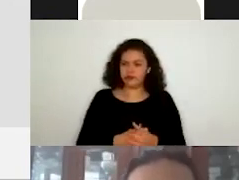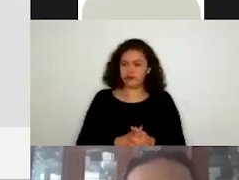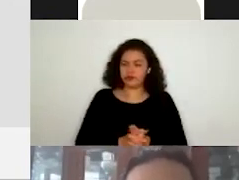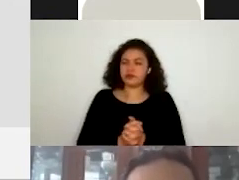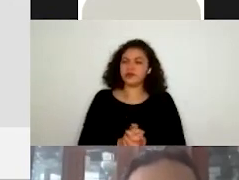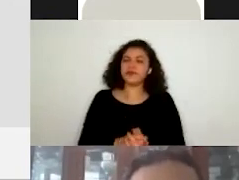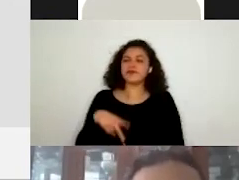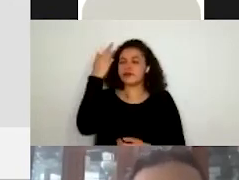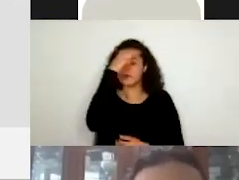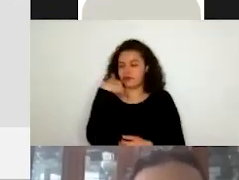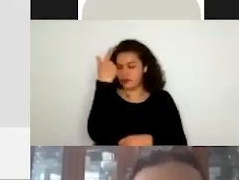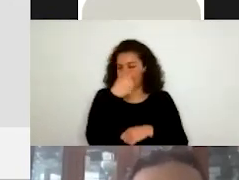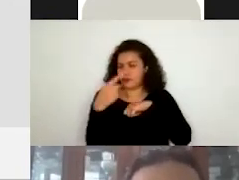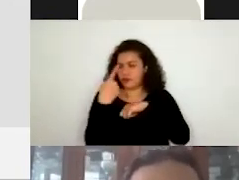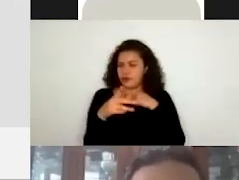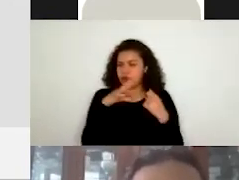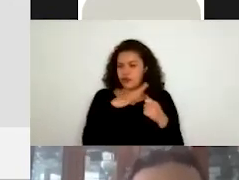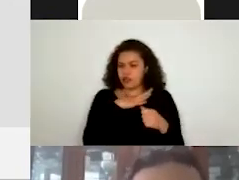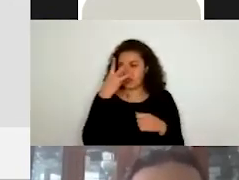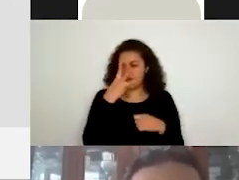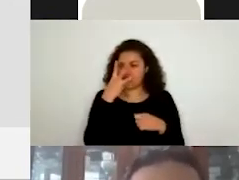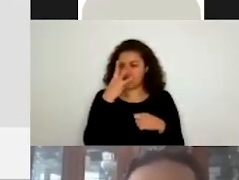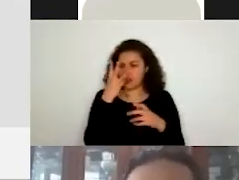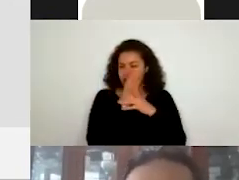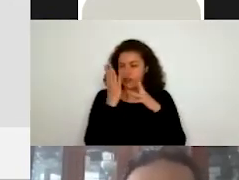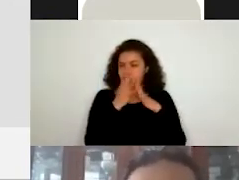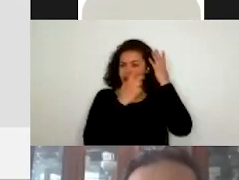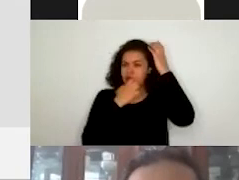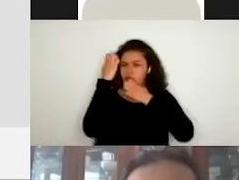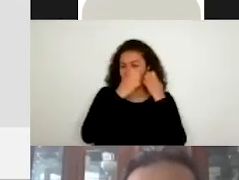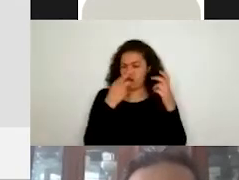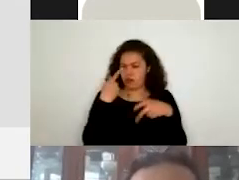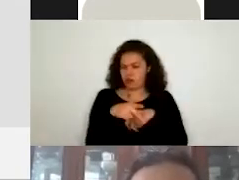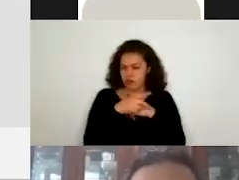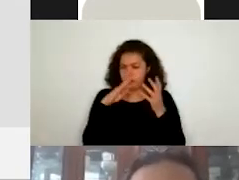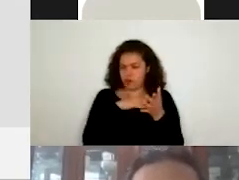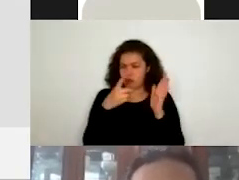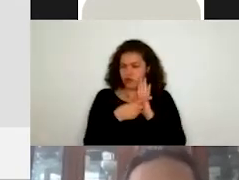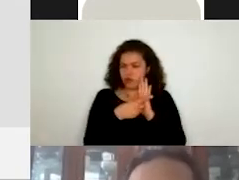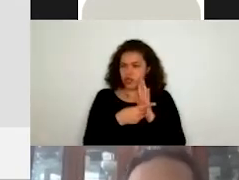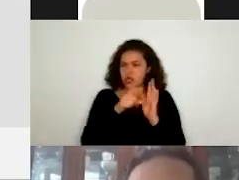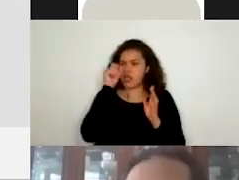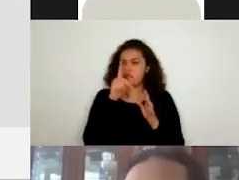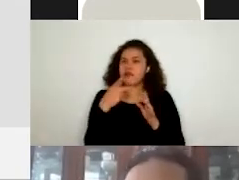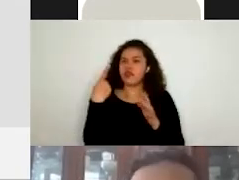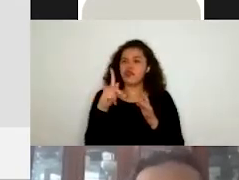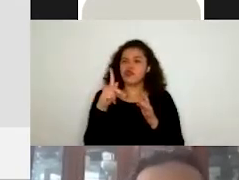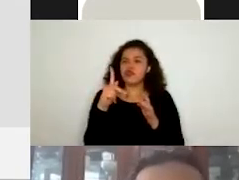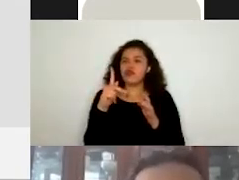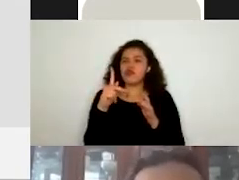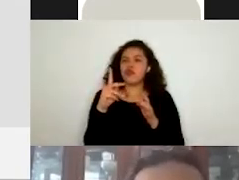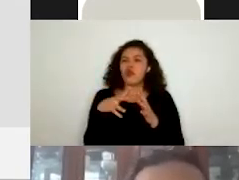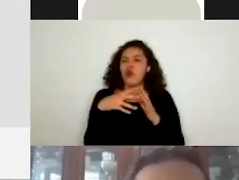Este análisis de riesgo consta de 3 partes: la evaluación de los riesgos, la metodología y la determinación de las operaciones